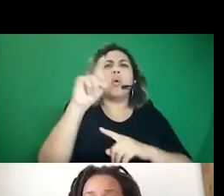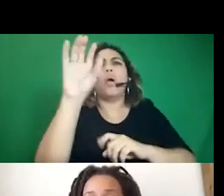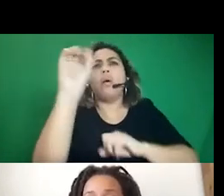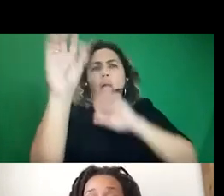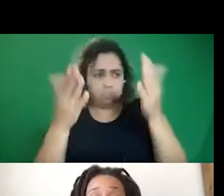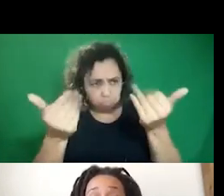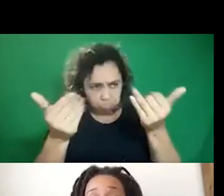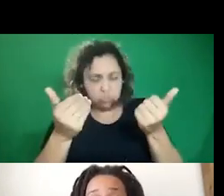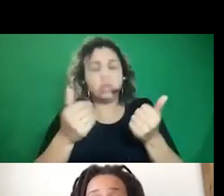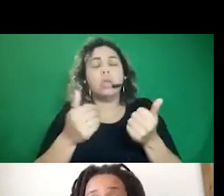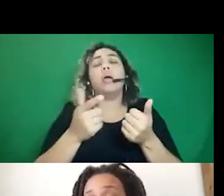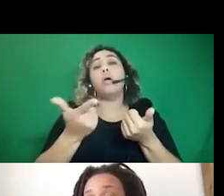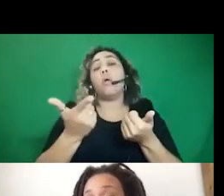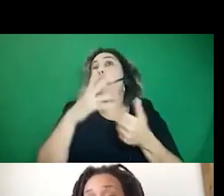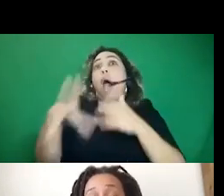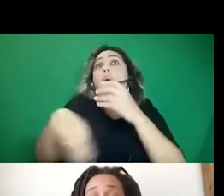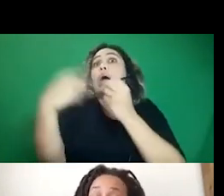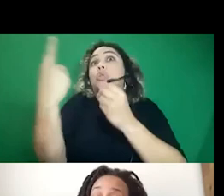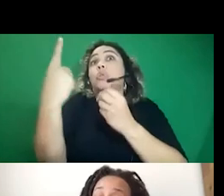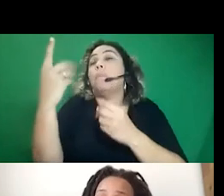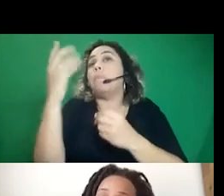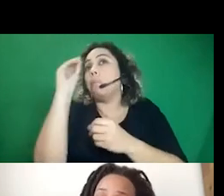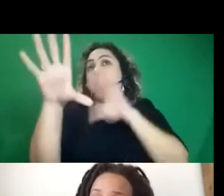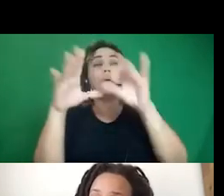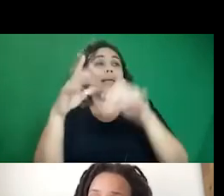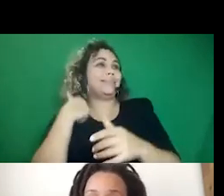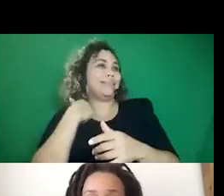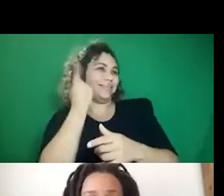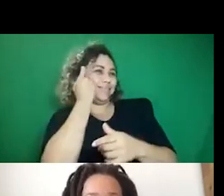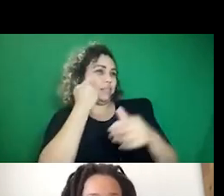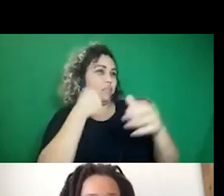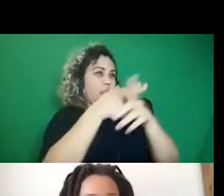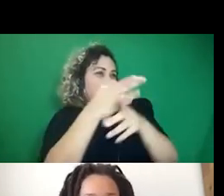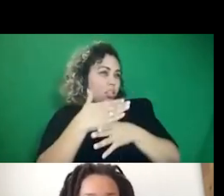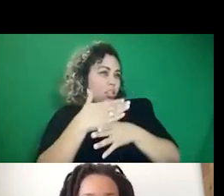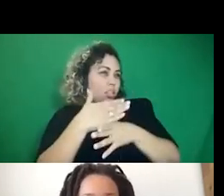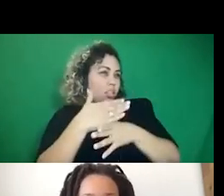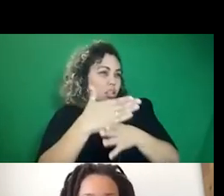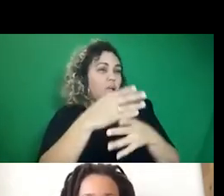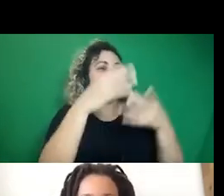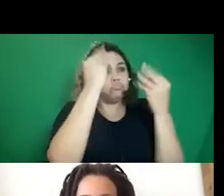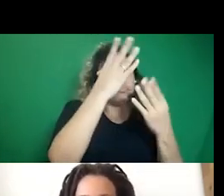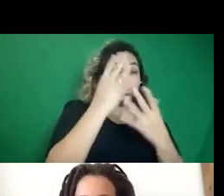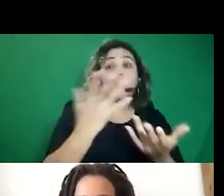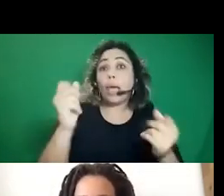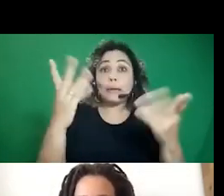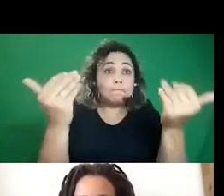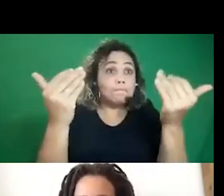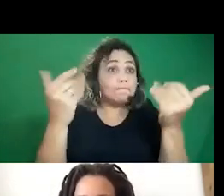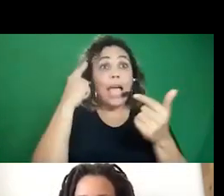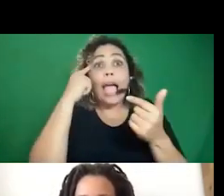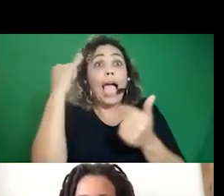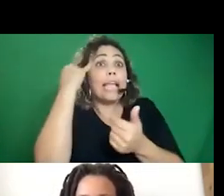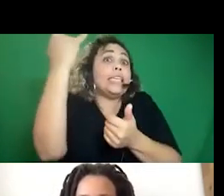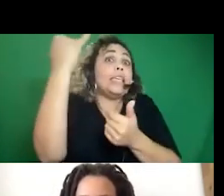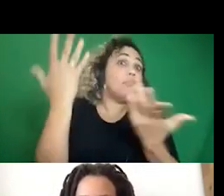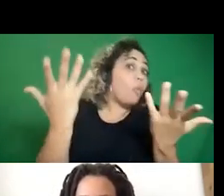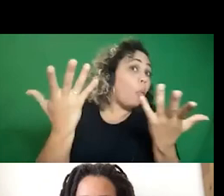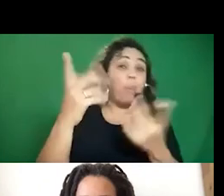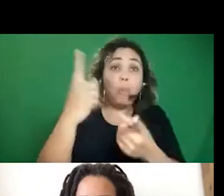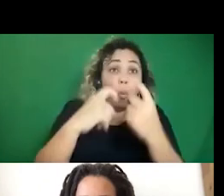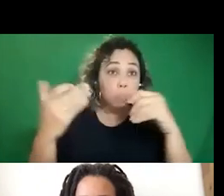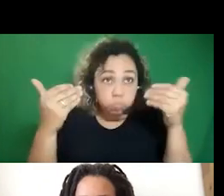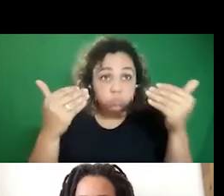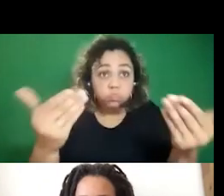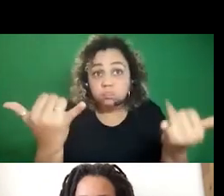sus decisiones los quiero abrir el piso para ver si hay alguna pregunta el pensamiento que quieran